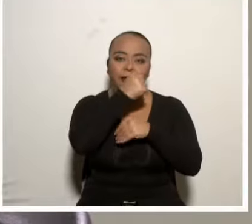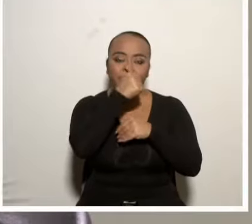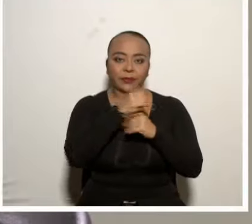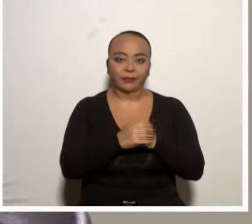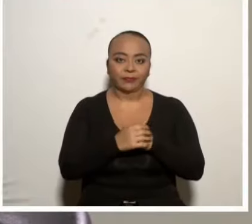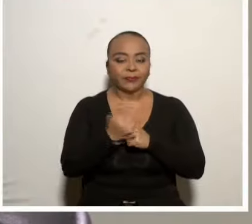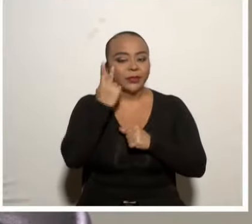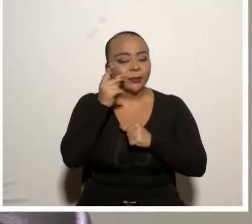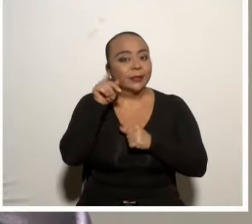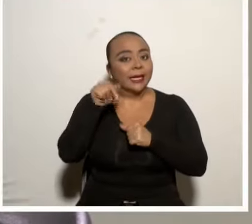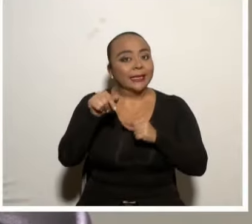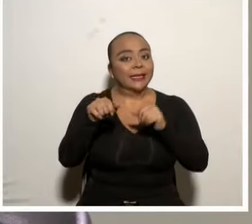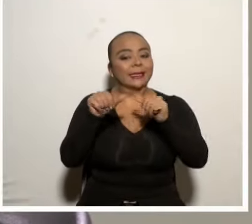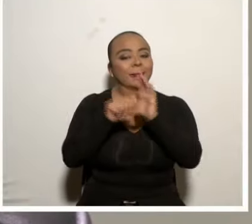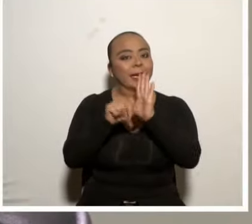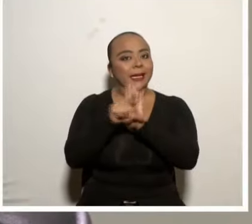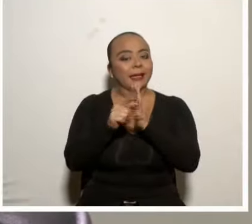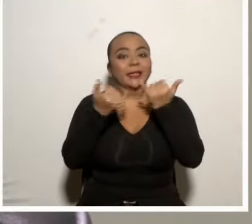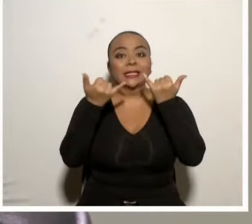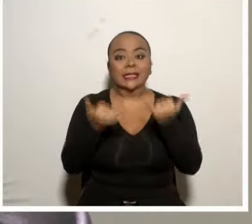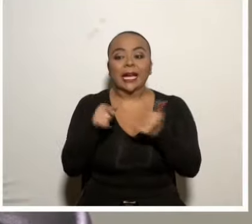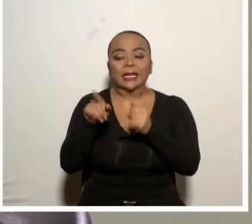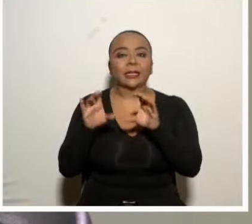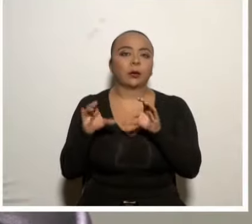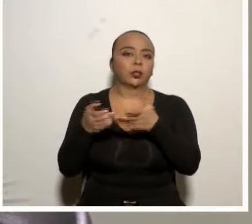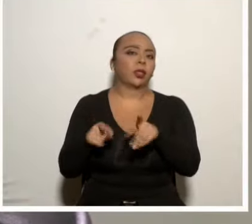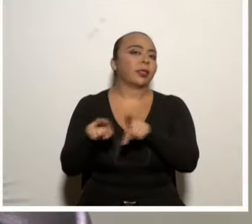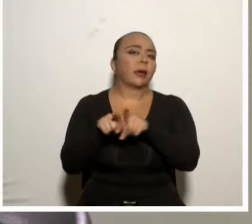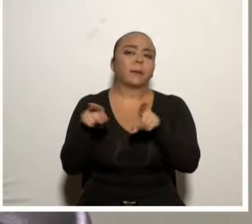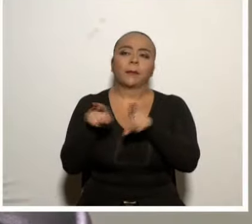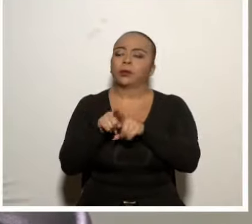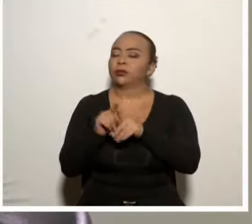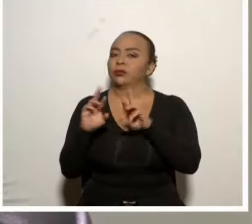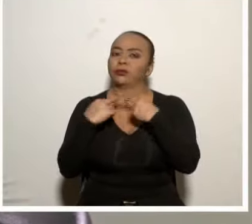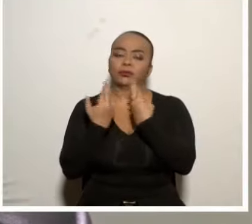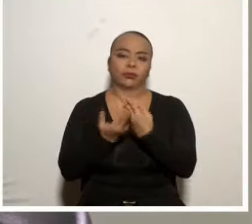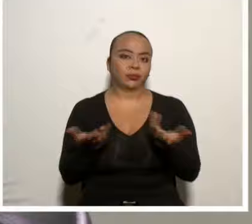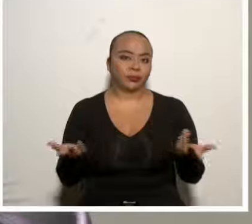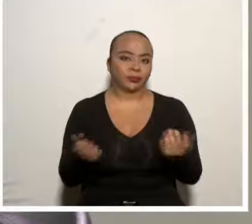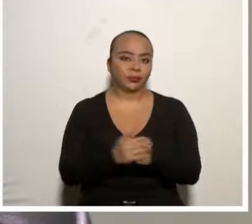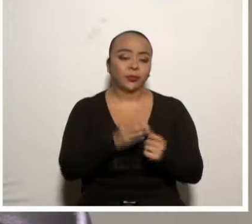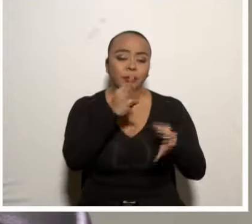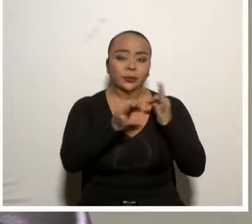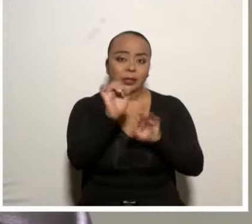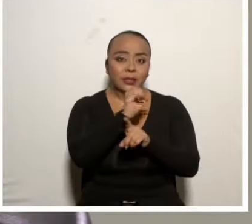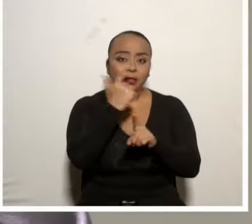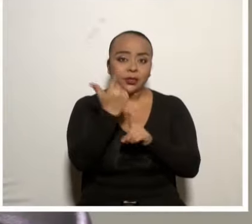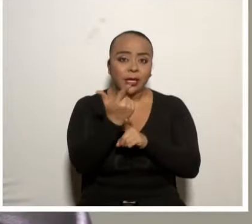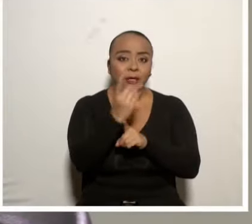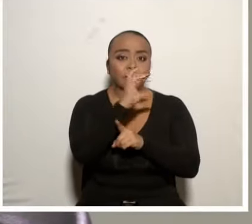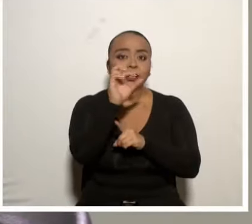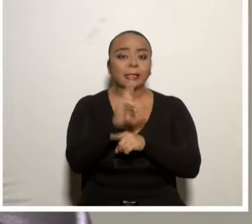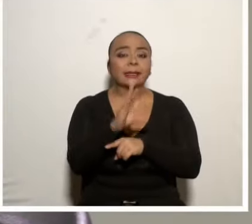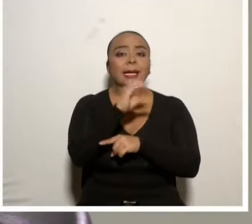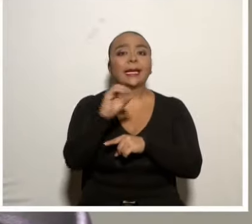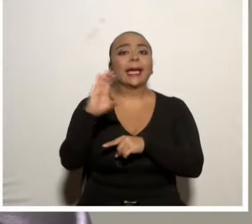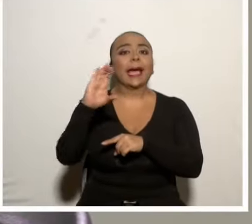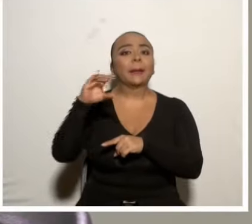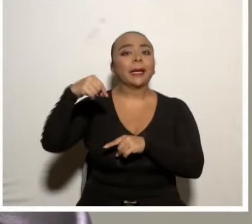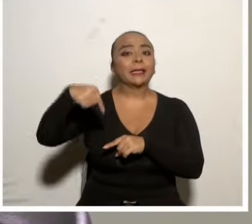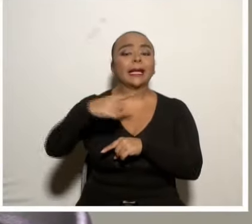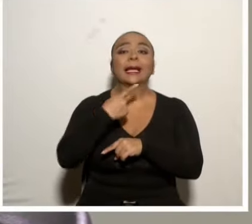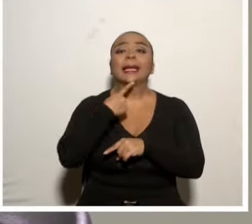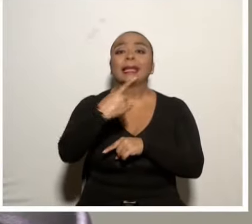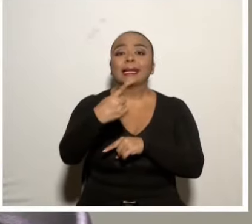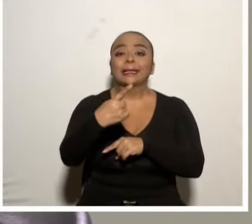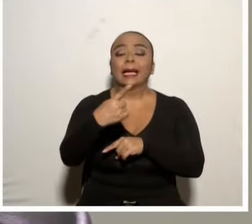Lo vemos en esta Asamblea Legislativa cuando ya esa comisión tampoco casi está sesionando. Justicia Social Costarricense y Carmen Quesada Santamaría les dice a